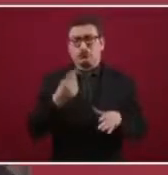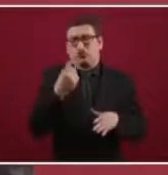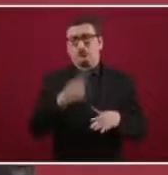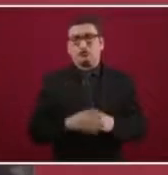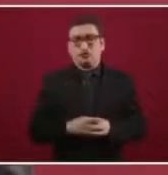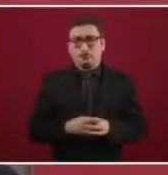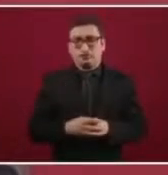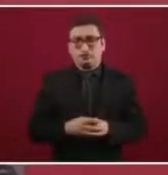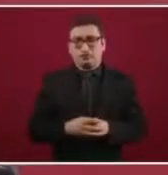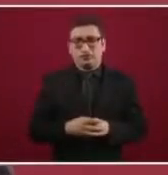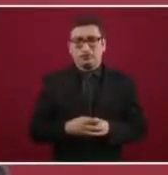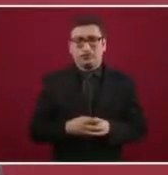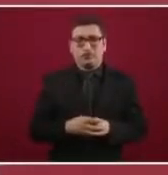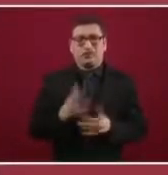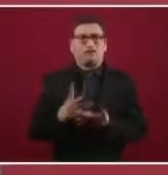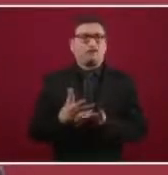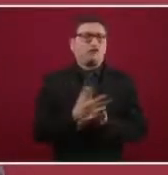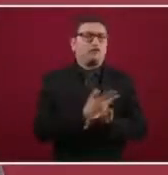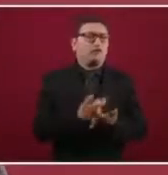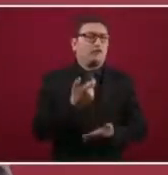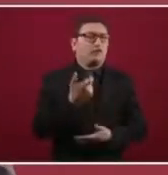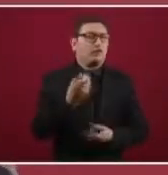¿cuánto es la utilidad?